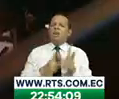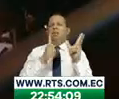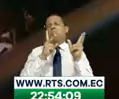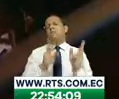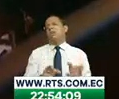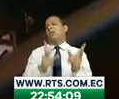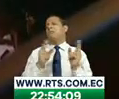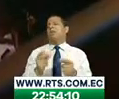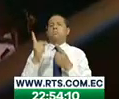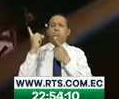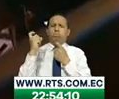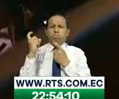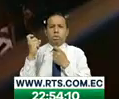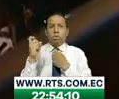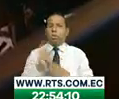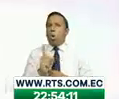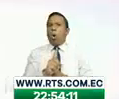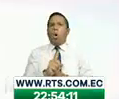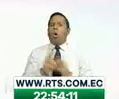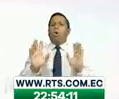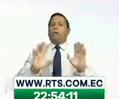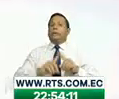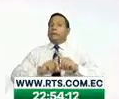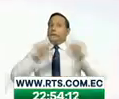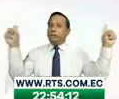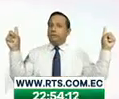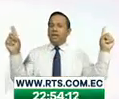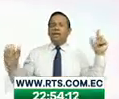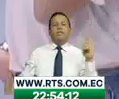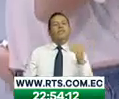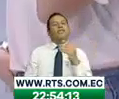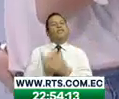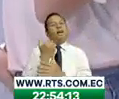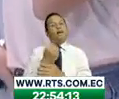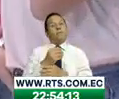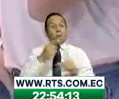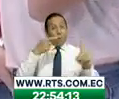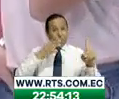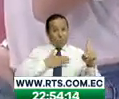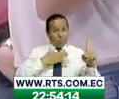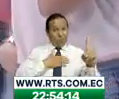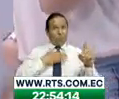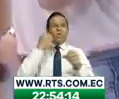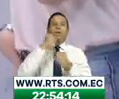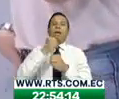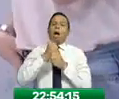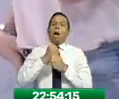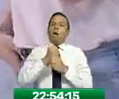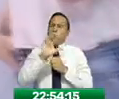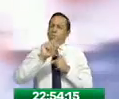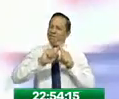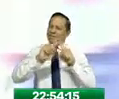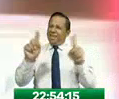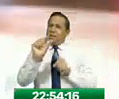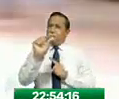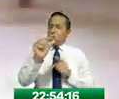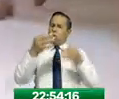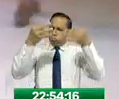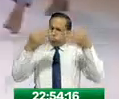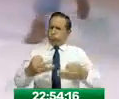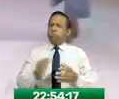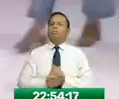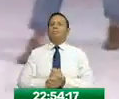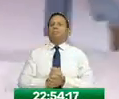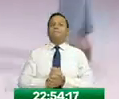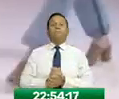siempre. No queremos ver lo repetitivo. Es una nueva faceta en la que van a ver a Isaac Delgado un poco más serio, sin perder su esencia. Con todos